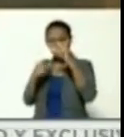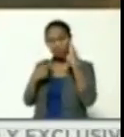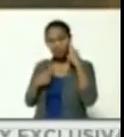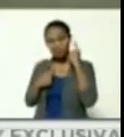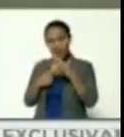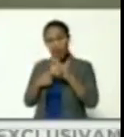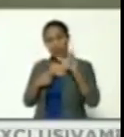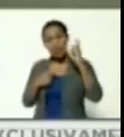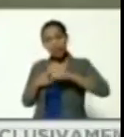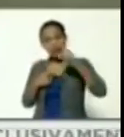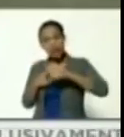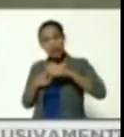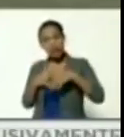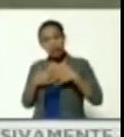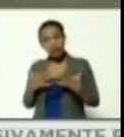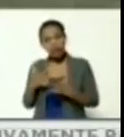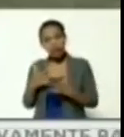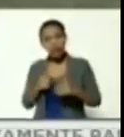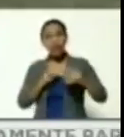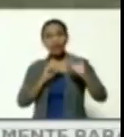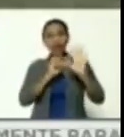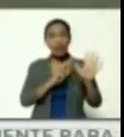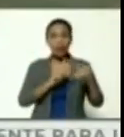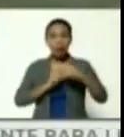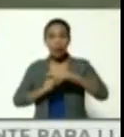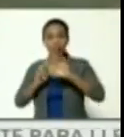de retomar el 7+7.